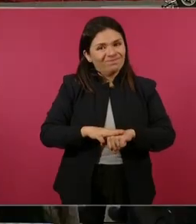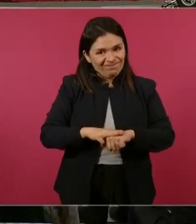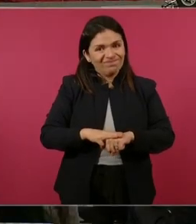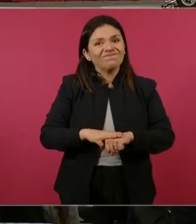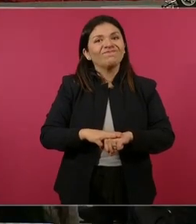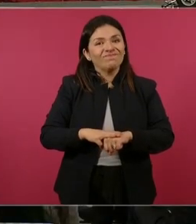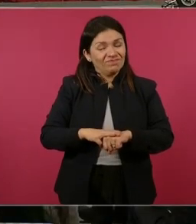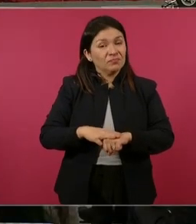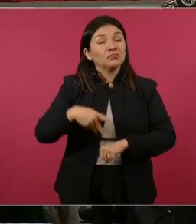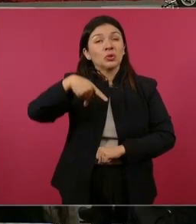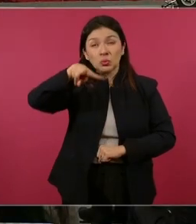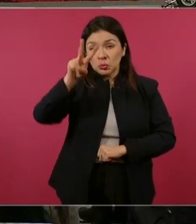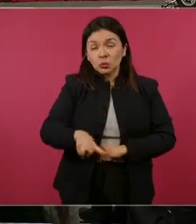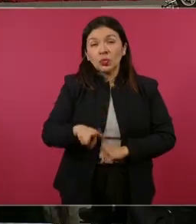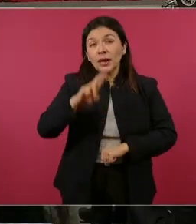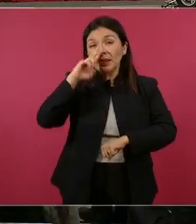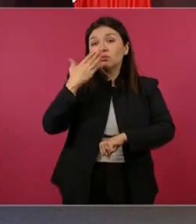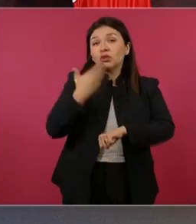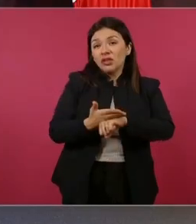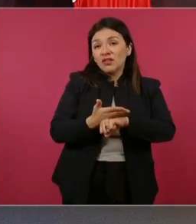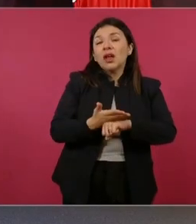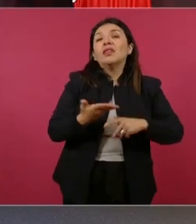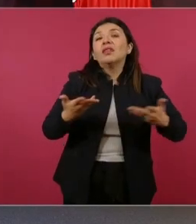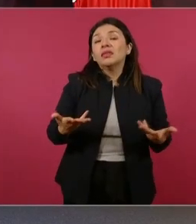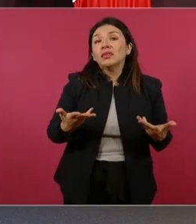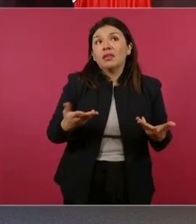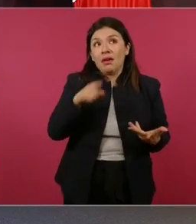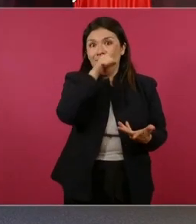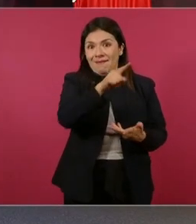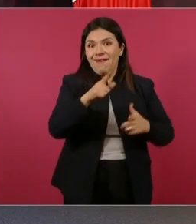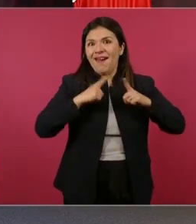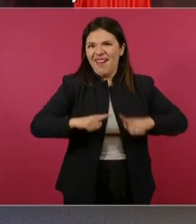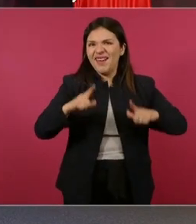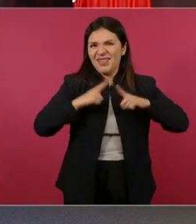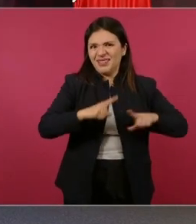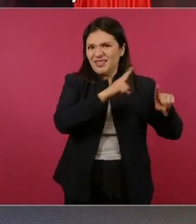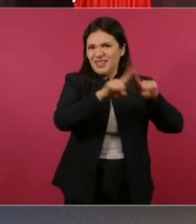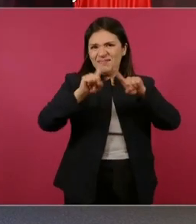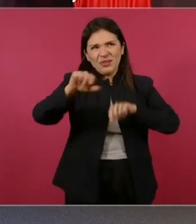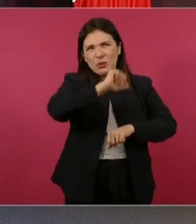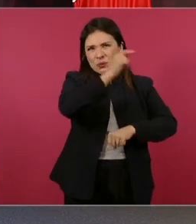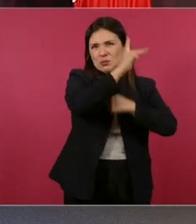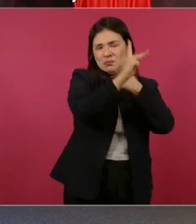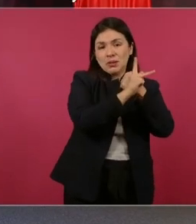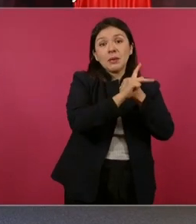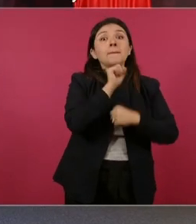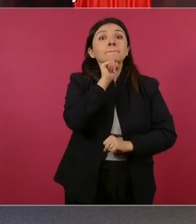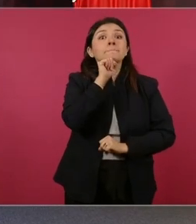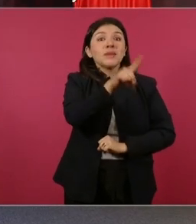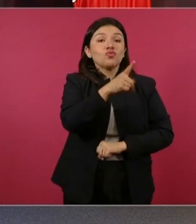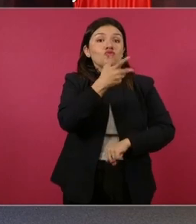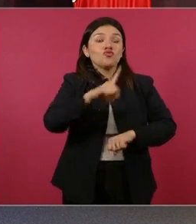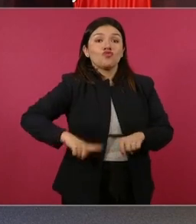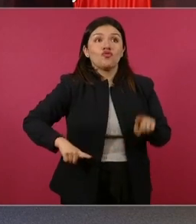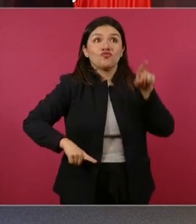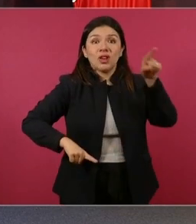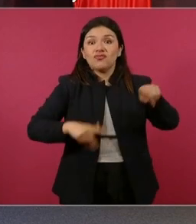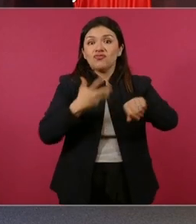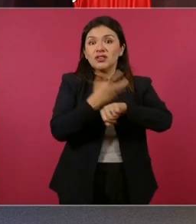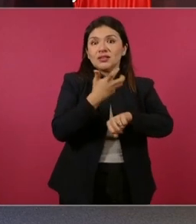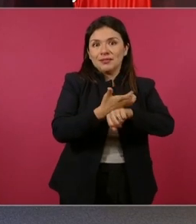Pero ¿cuál es la responsabilidad que tienen las agencias extranjeras y el mismo gobierno de Estados